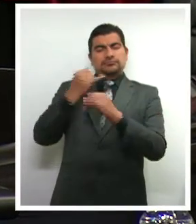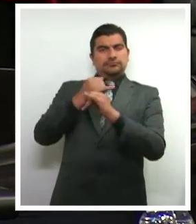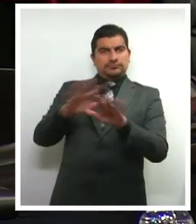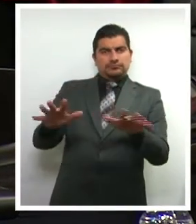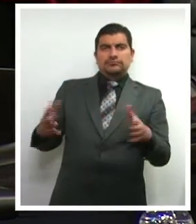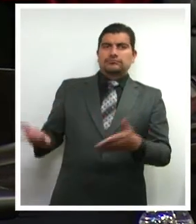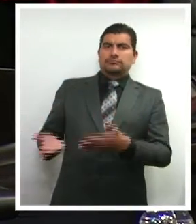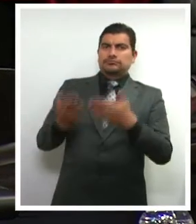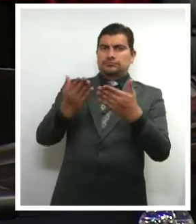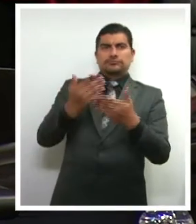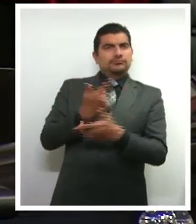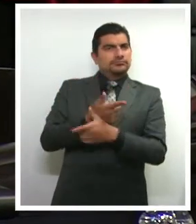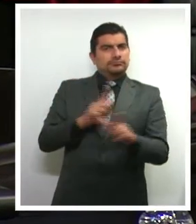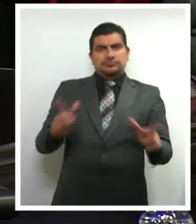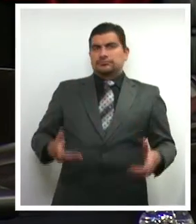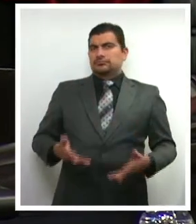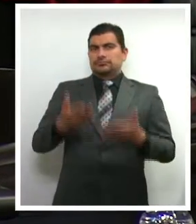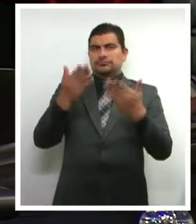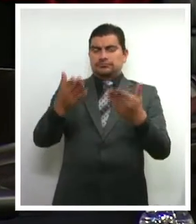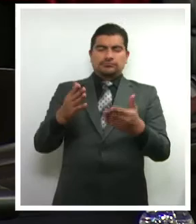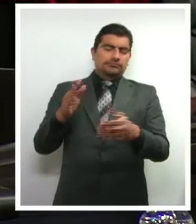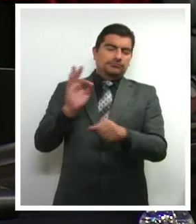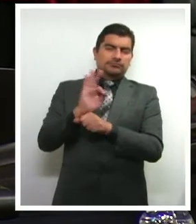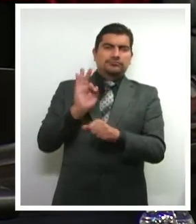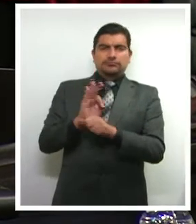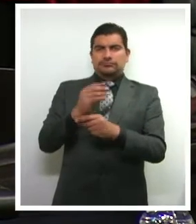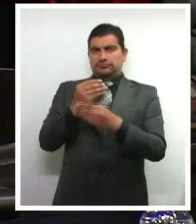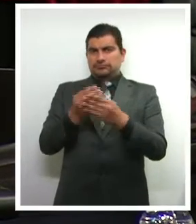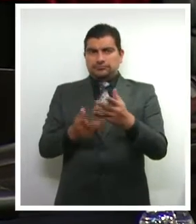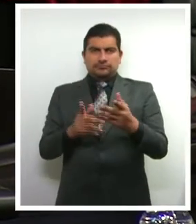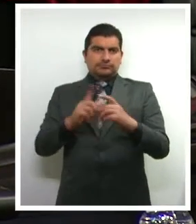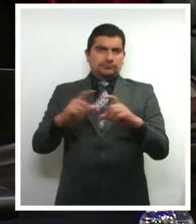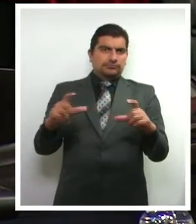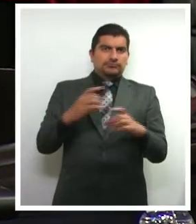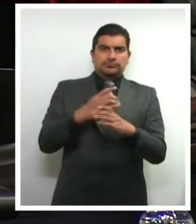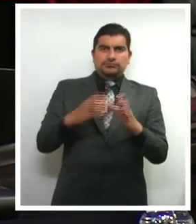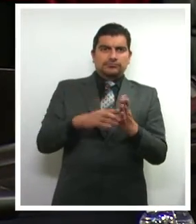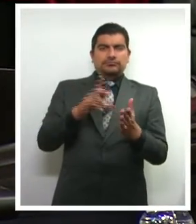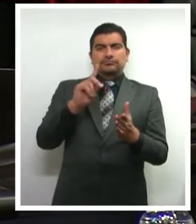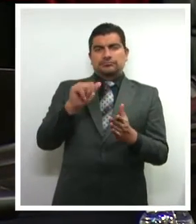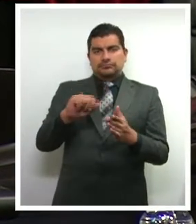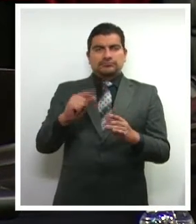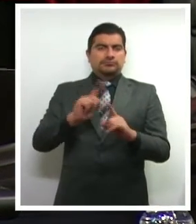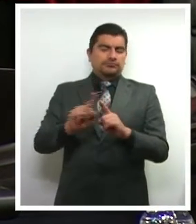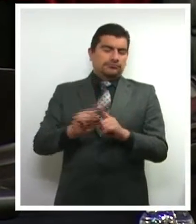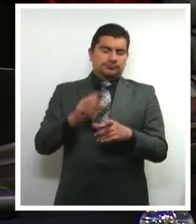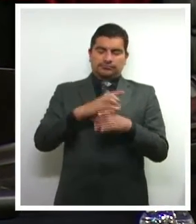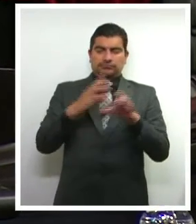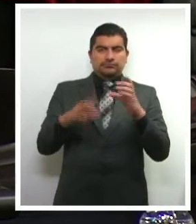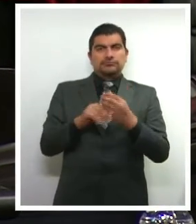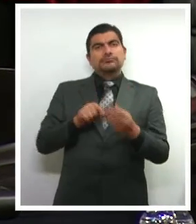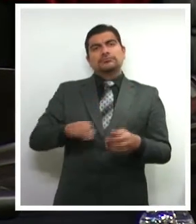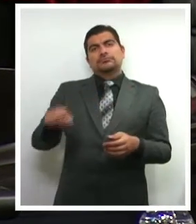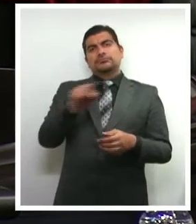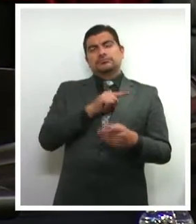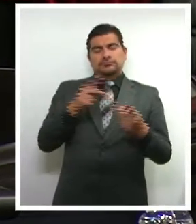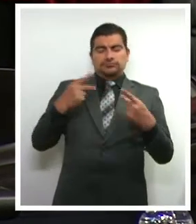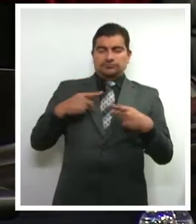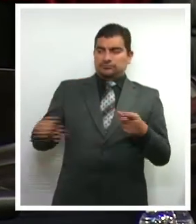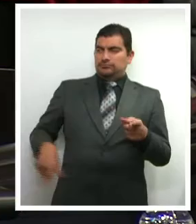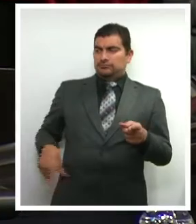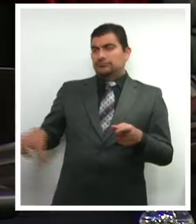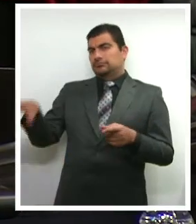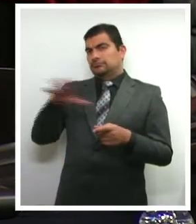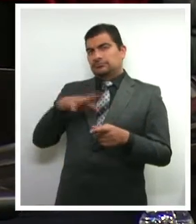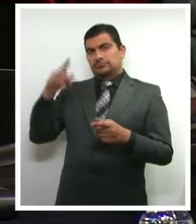manera libre, la protección de datos y también poder conocer las actividades que el gobierno realizará o